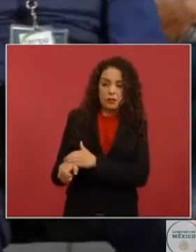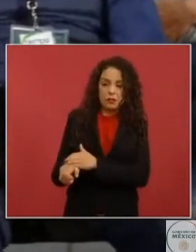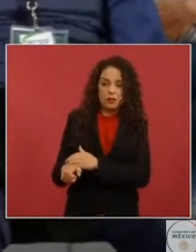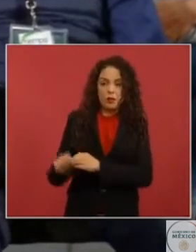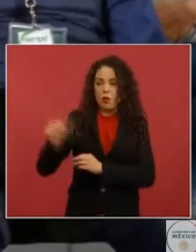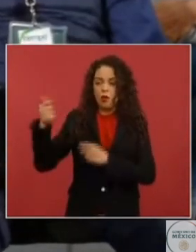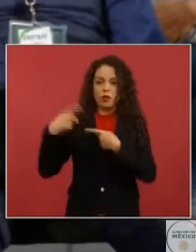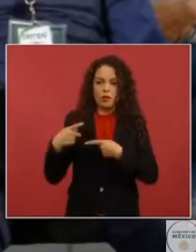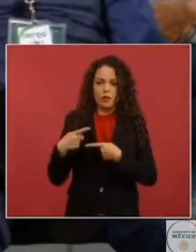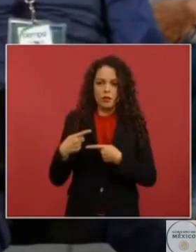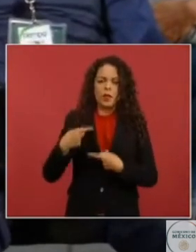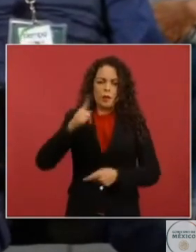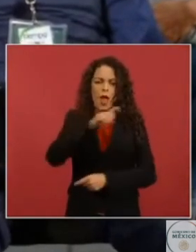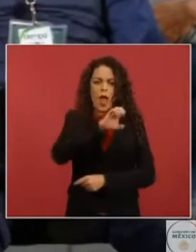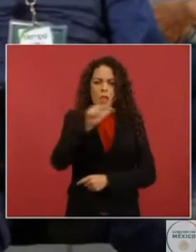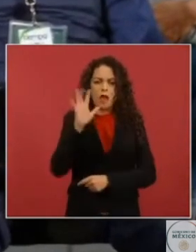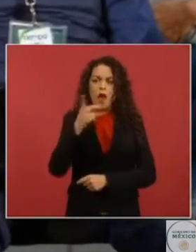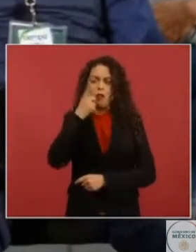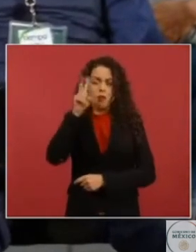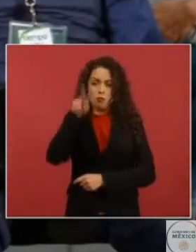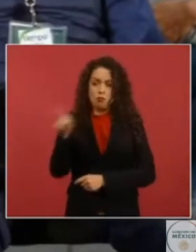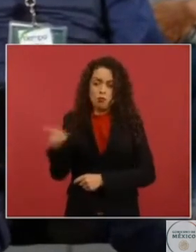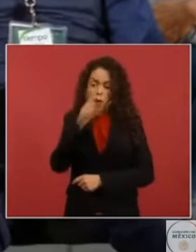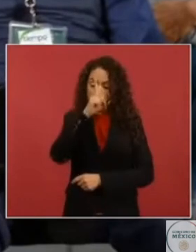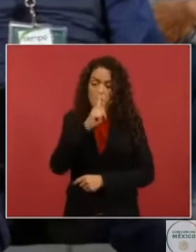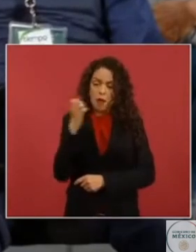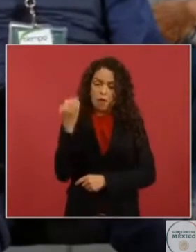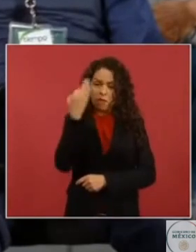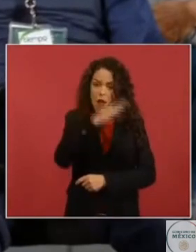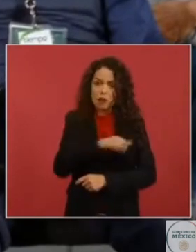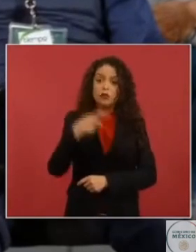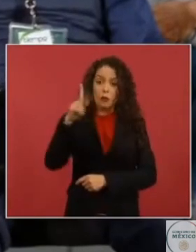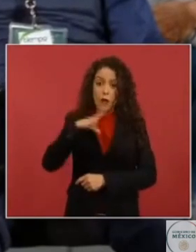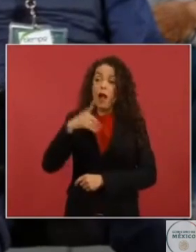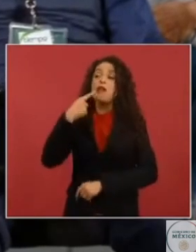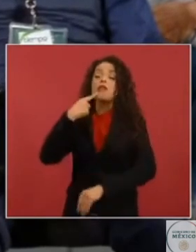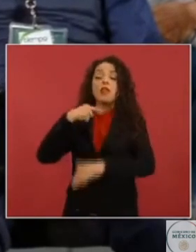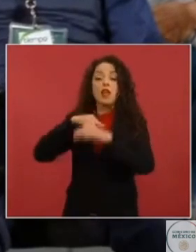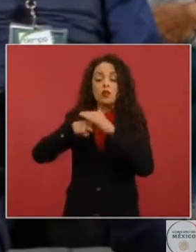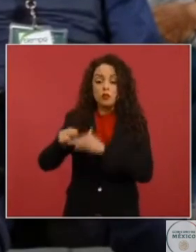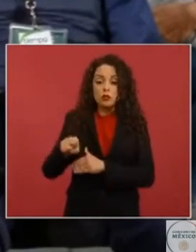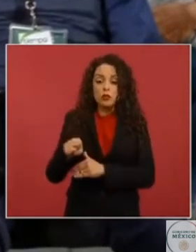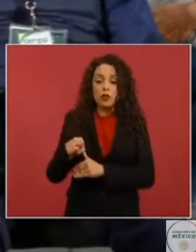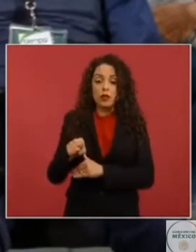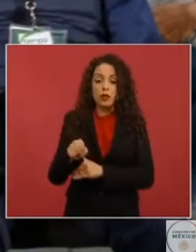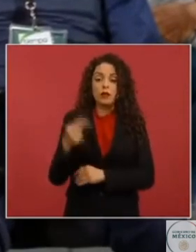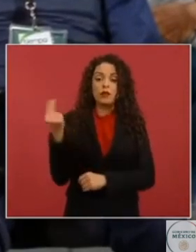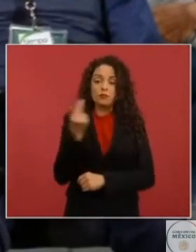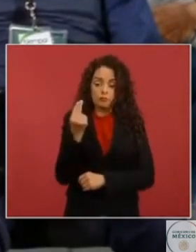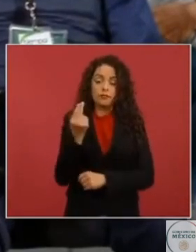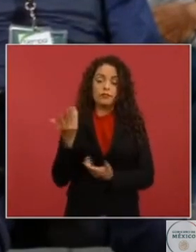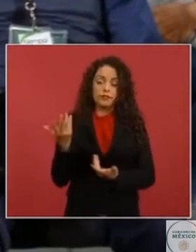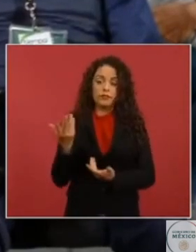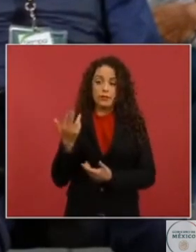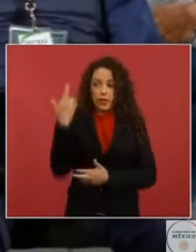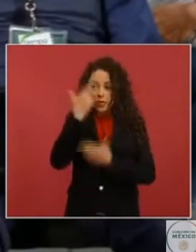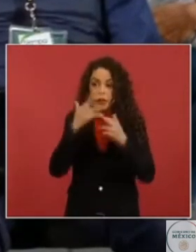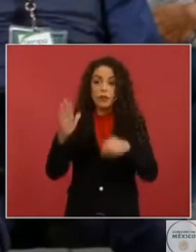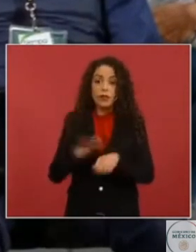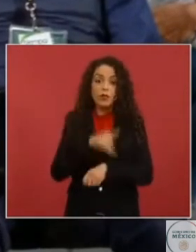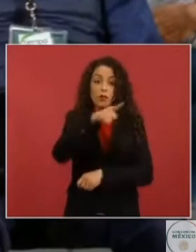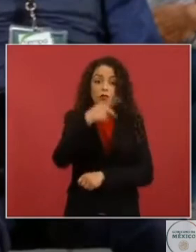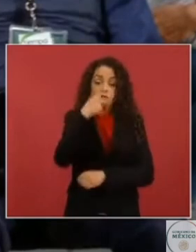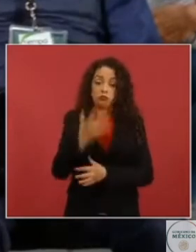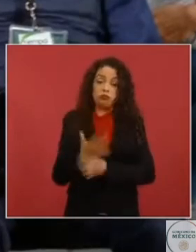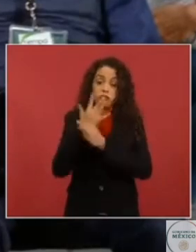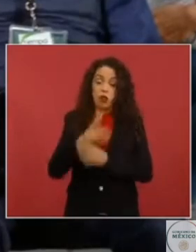sin embargo ya hay una denuncia al respecto, tomando en cuenta justamente pues esta política de no impunidad, de no corrupción.